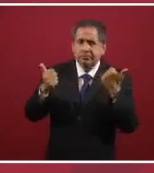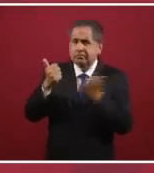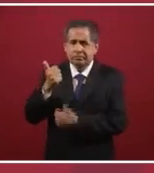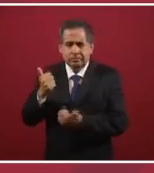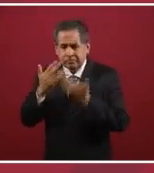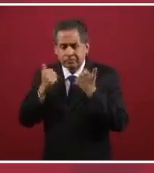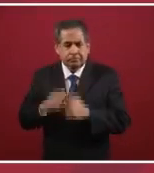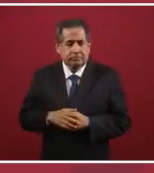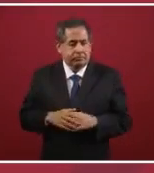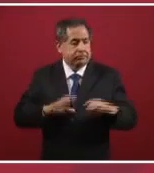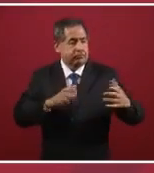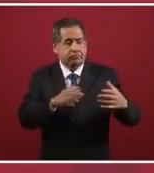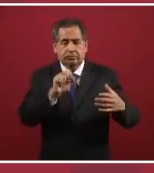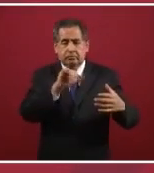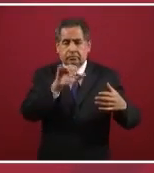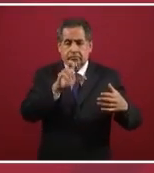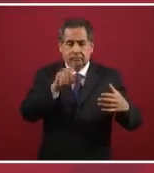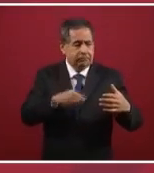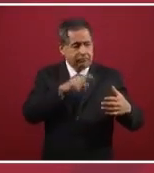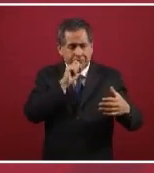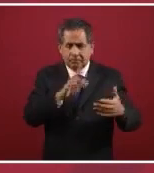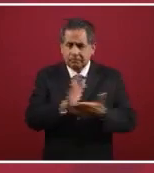El Poder Judicial